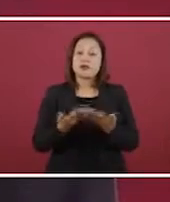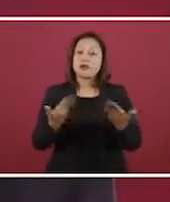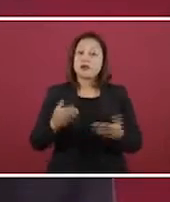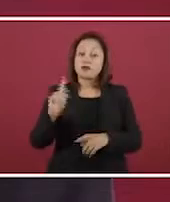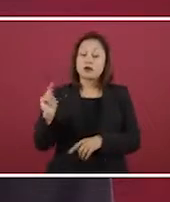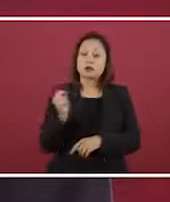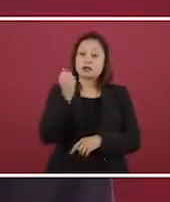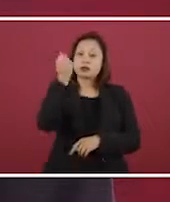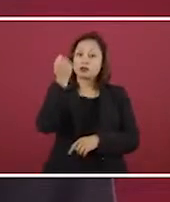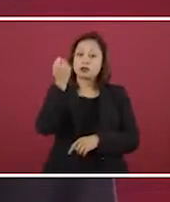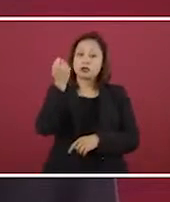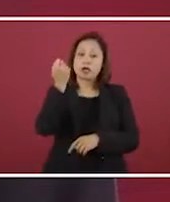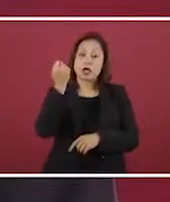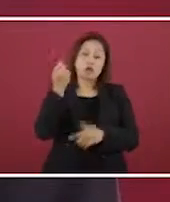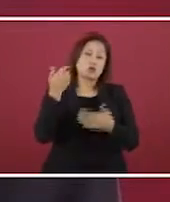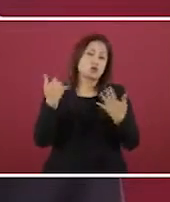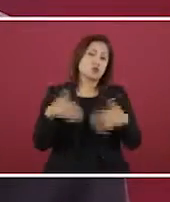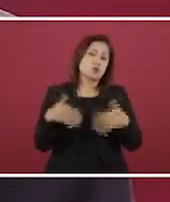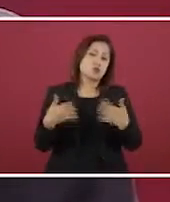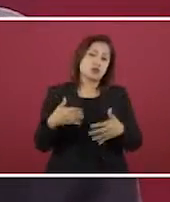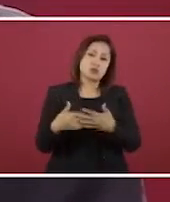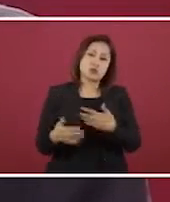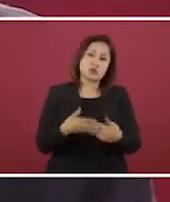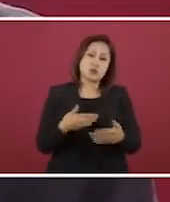antecedentes penales para crónica tv amy arriaga